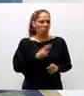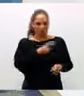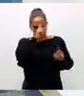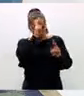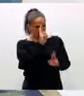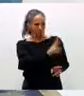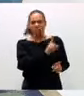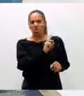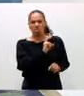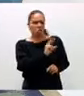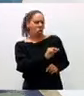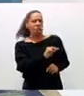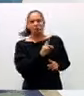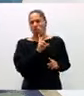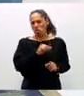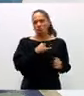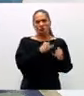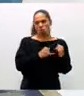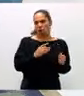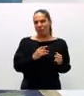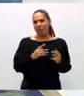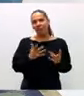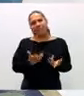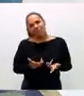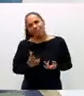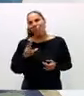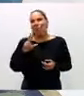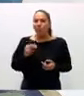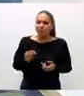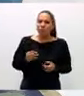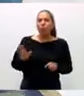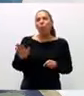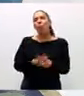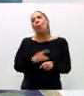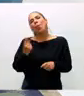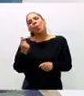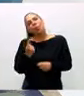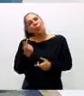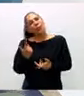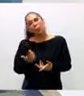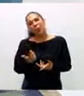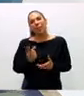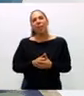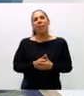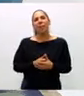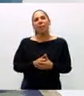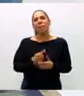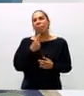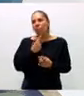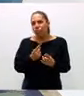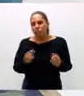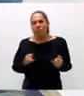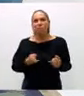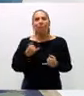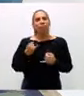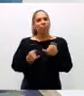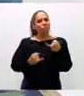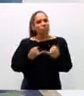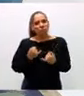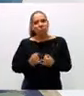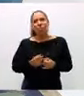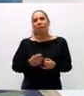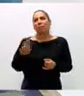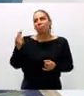Bueno, dicen, muerto el perro, se acabó la rabia, ¿no? Entonces, no, el origen del conflicto es que juegan